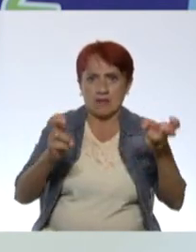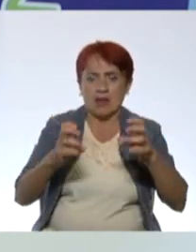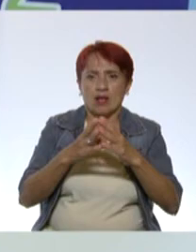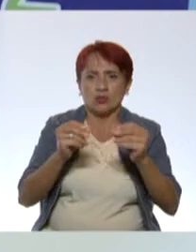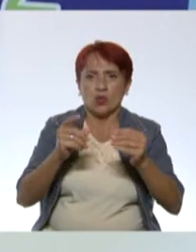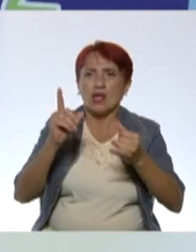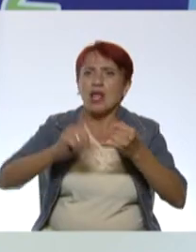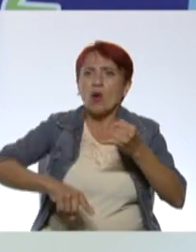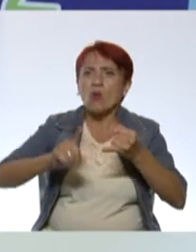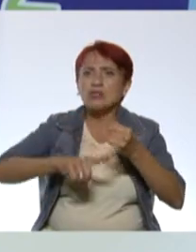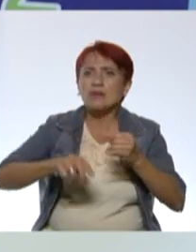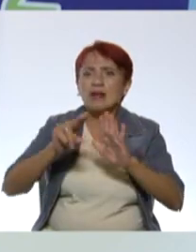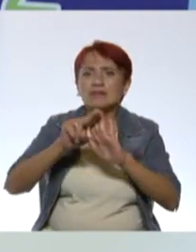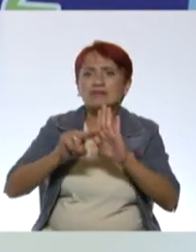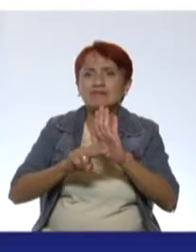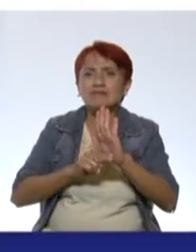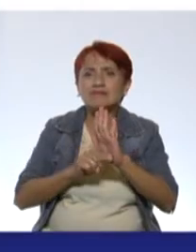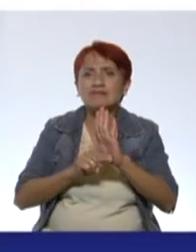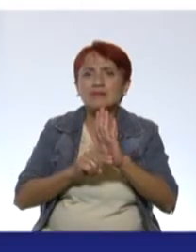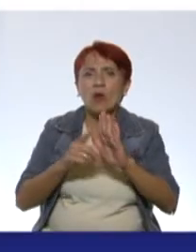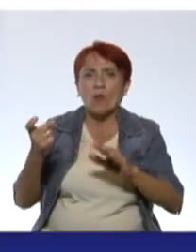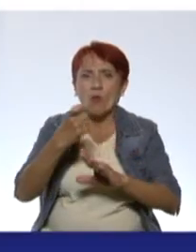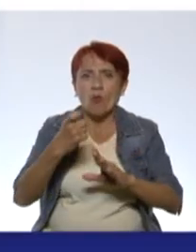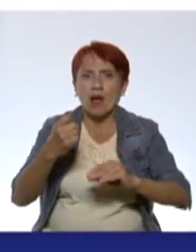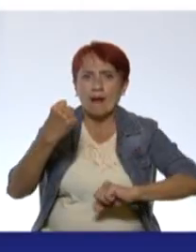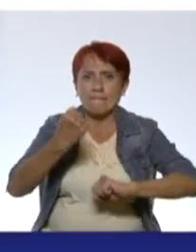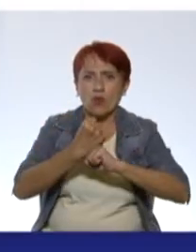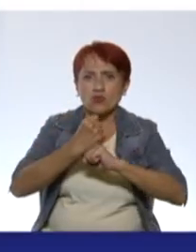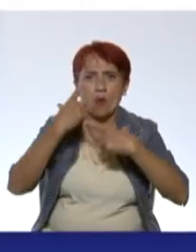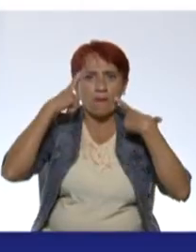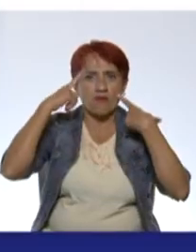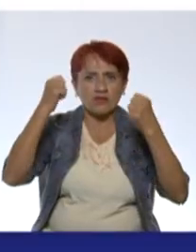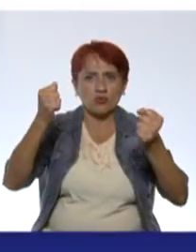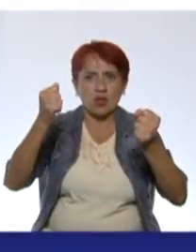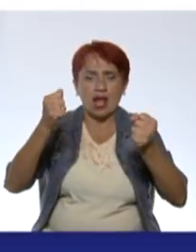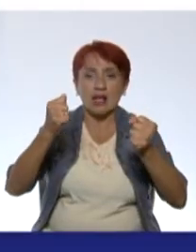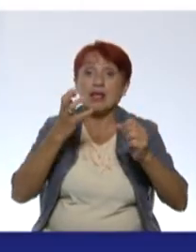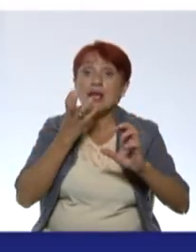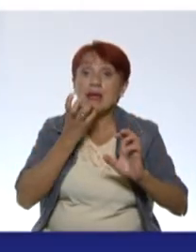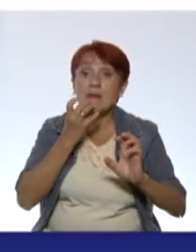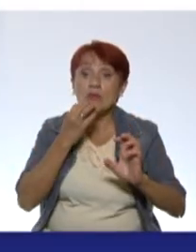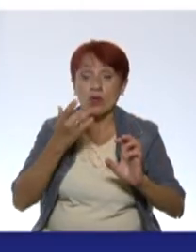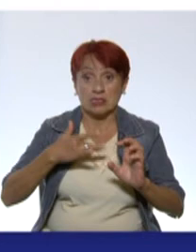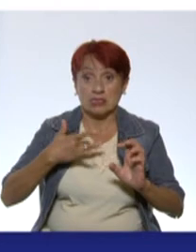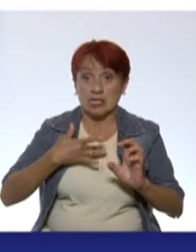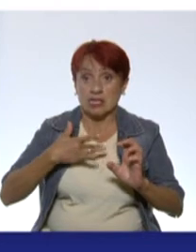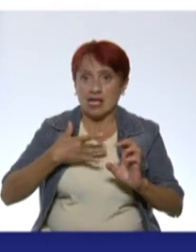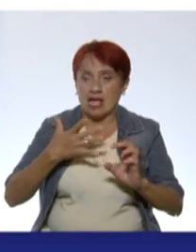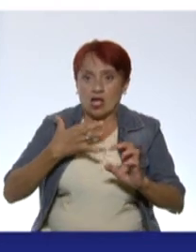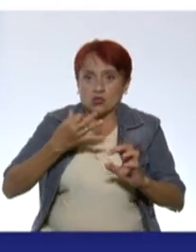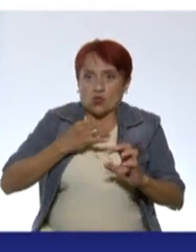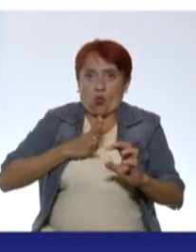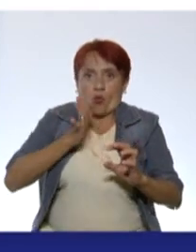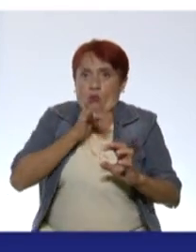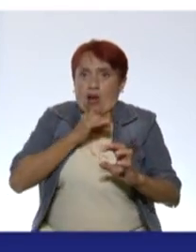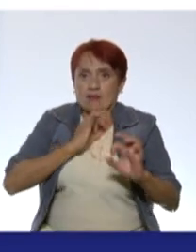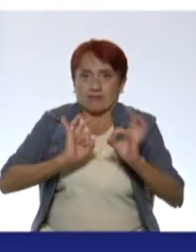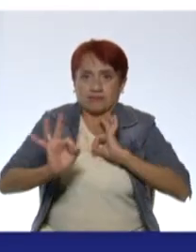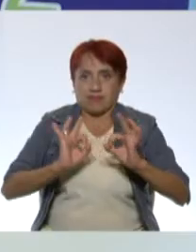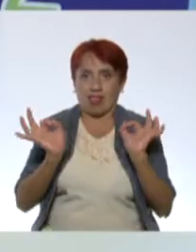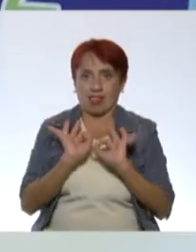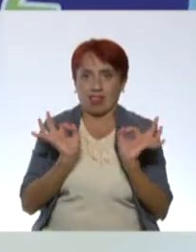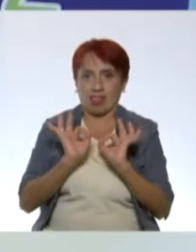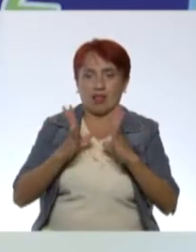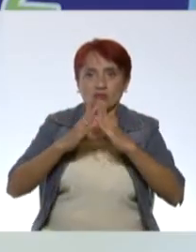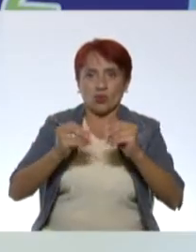temas. Por supuesto, la última recomendación tiene que ver con buscar apoyo de los profesionales. Si usted siente que no está preparado, que no